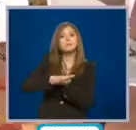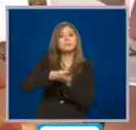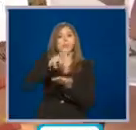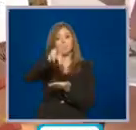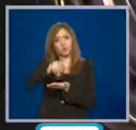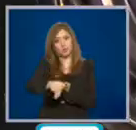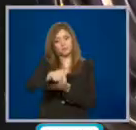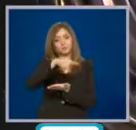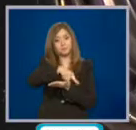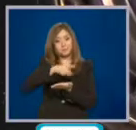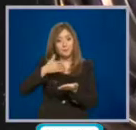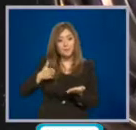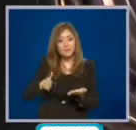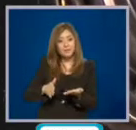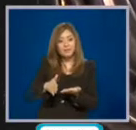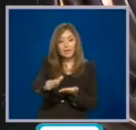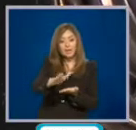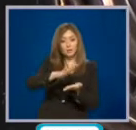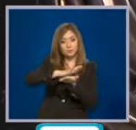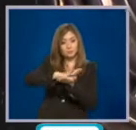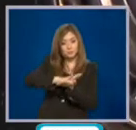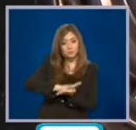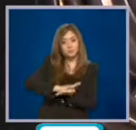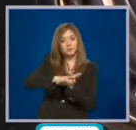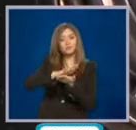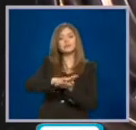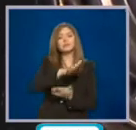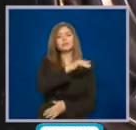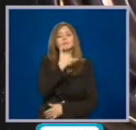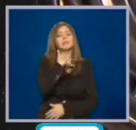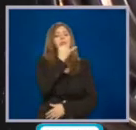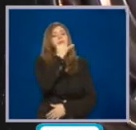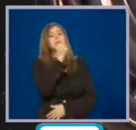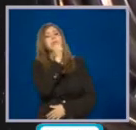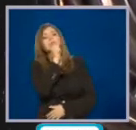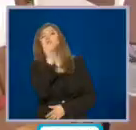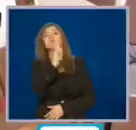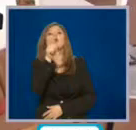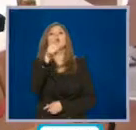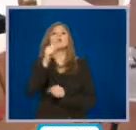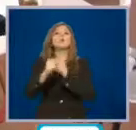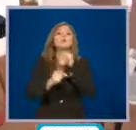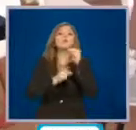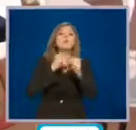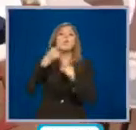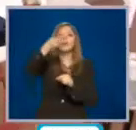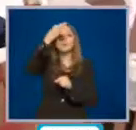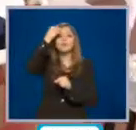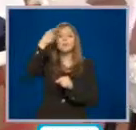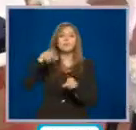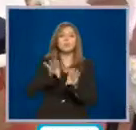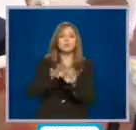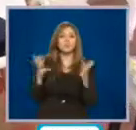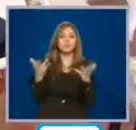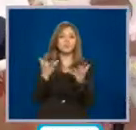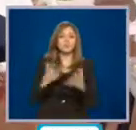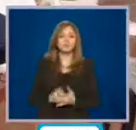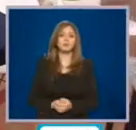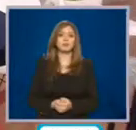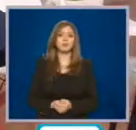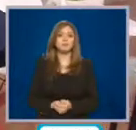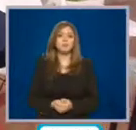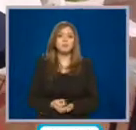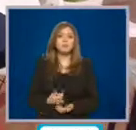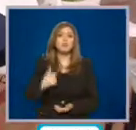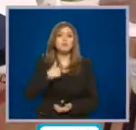El pescado no va, Yo ya no sirvo para eso. No, diario se aprende algo, Ya compañero. aprendiste, ya no lo vuelves a hacer. He comido siempre entonces la